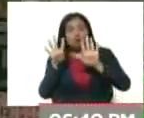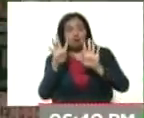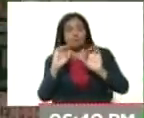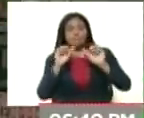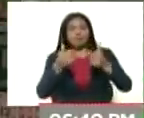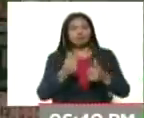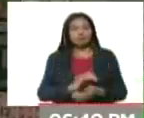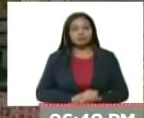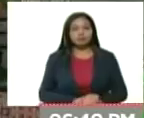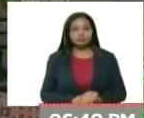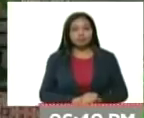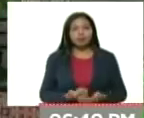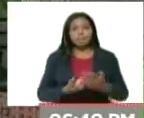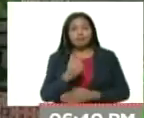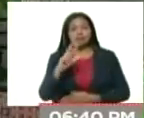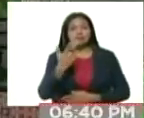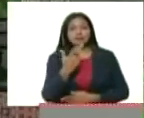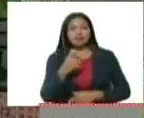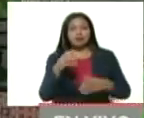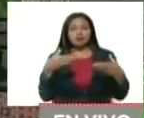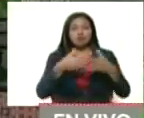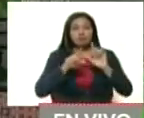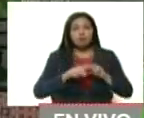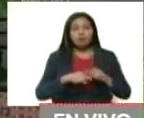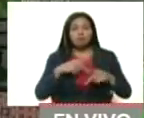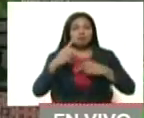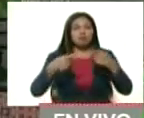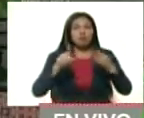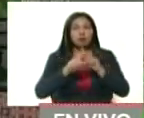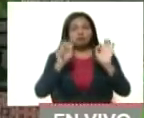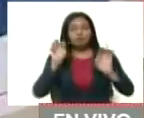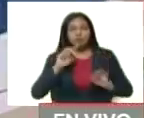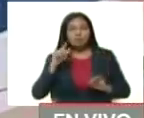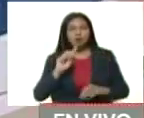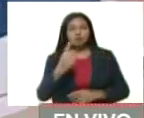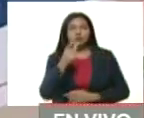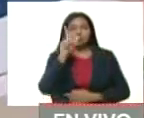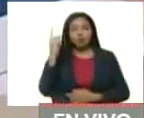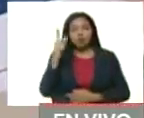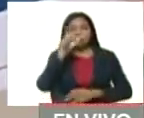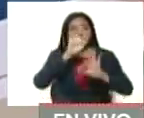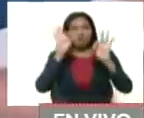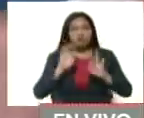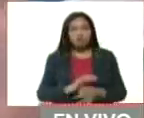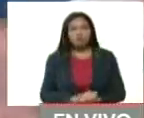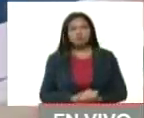de un solo foco. Más de un tercio de esos provienen de un solo